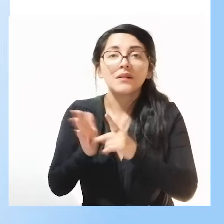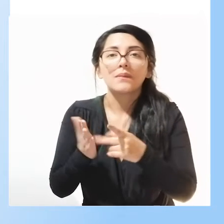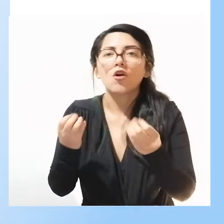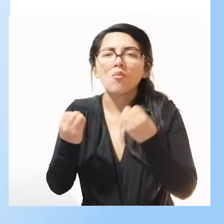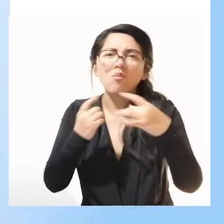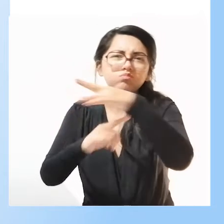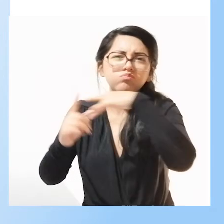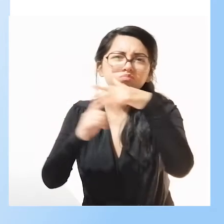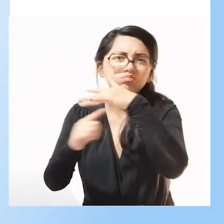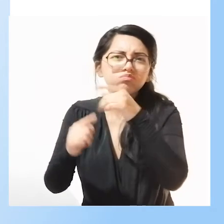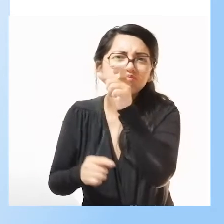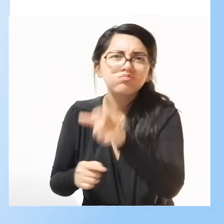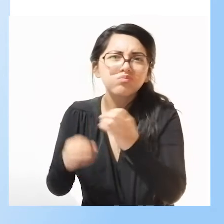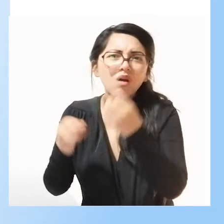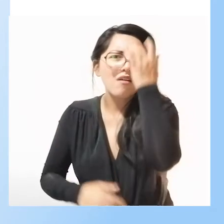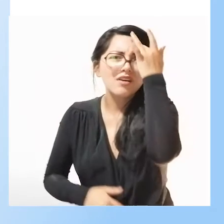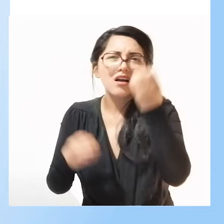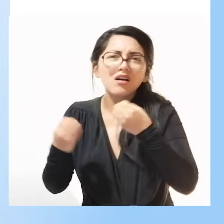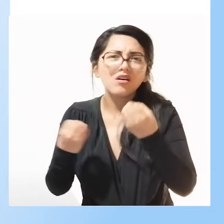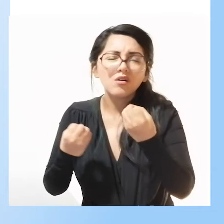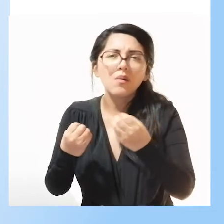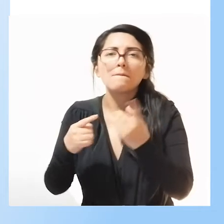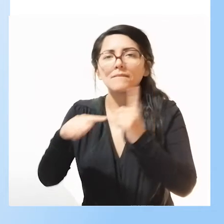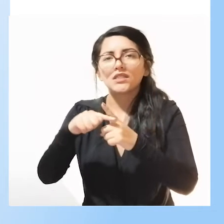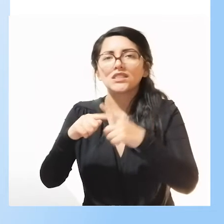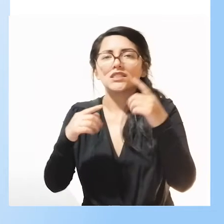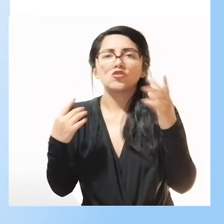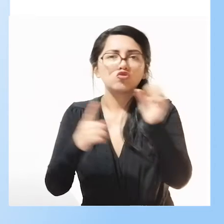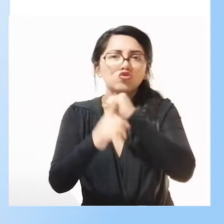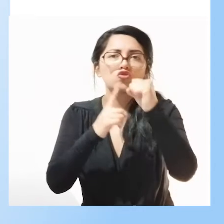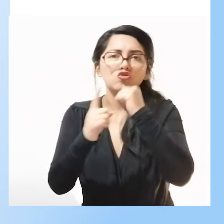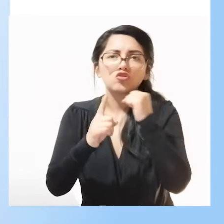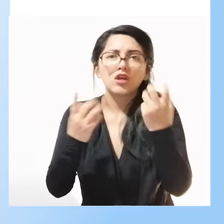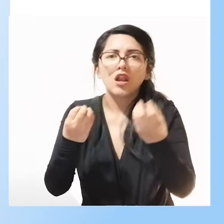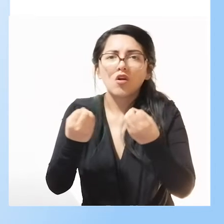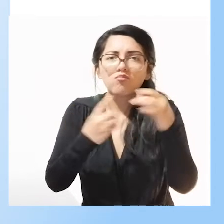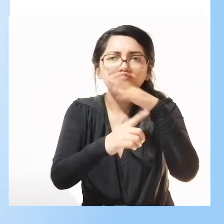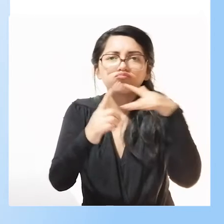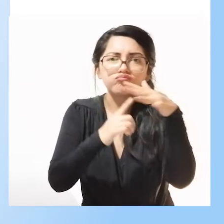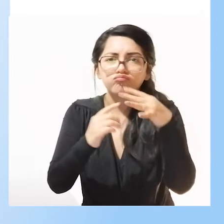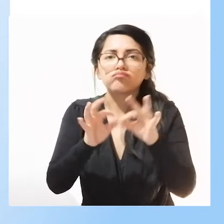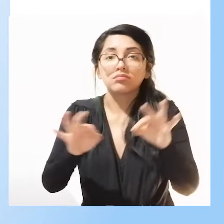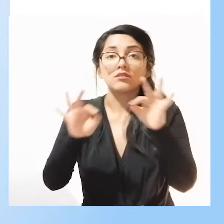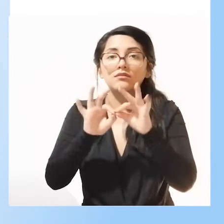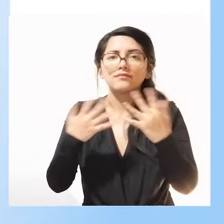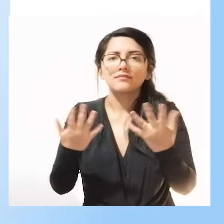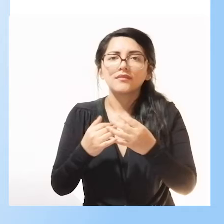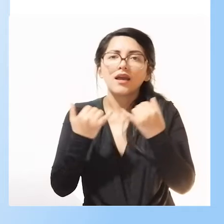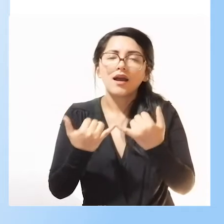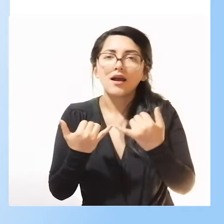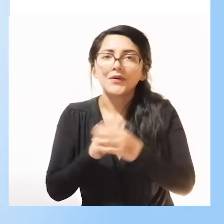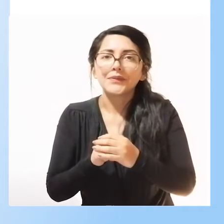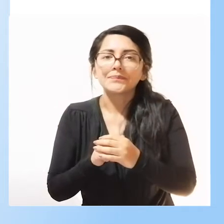con enfermedad, principalmente la familia y el contexto social. Otro enfoque de gran